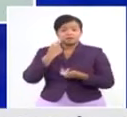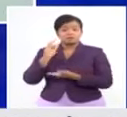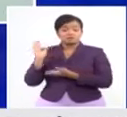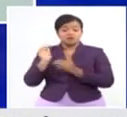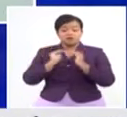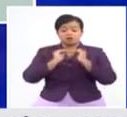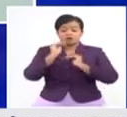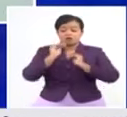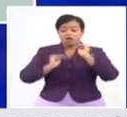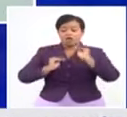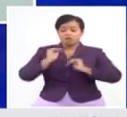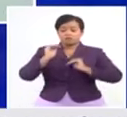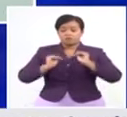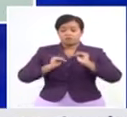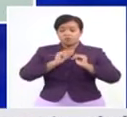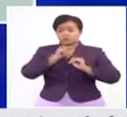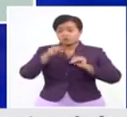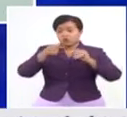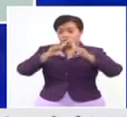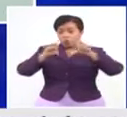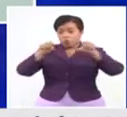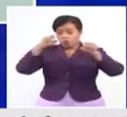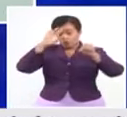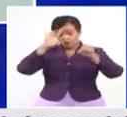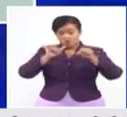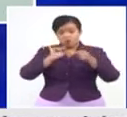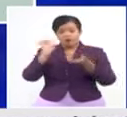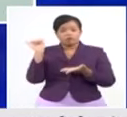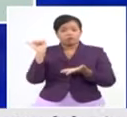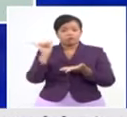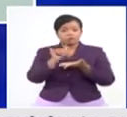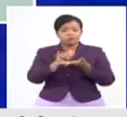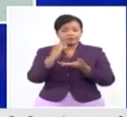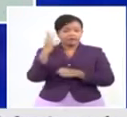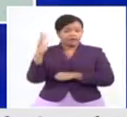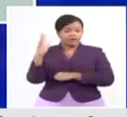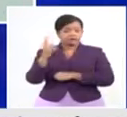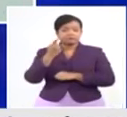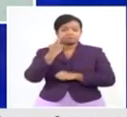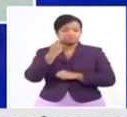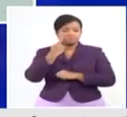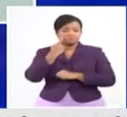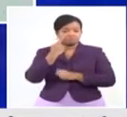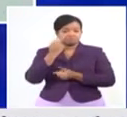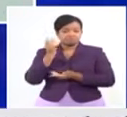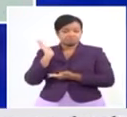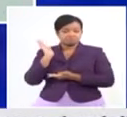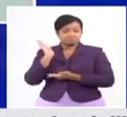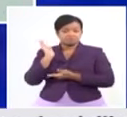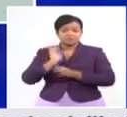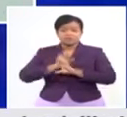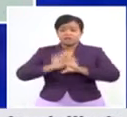en los últimos 15 días, ahí lo tiene. Ya se han diagnosticado